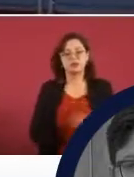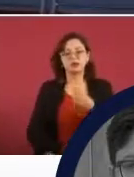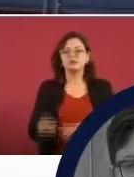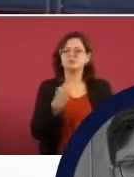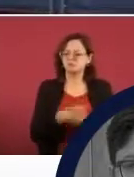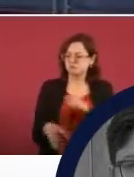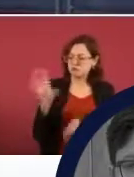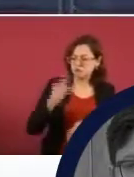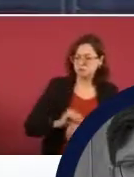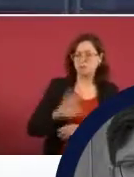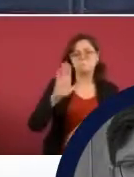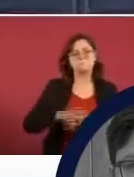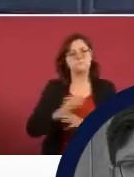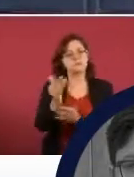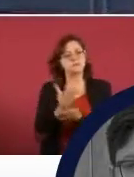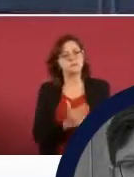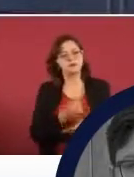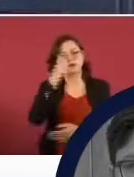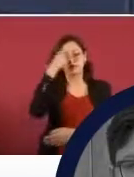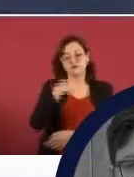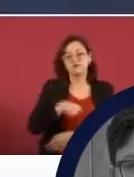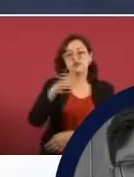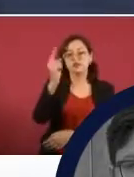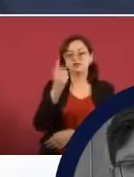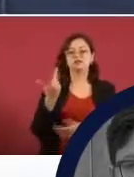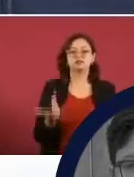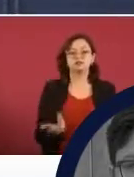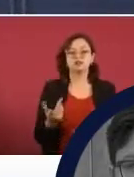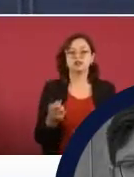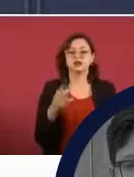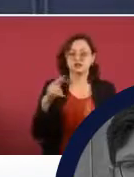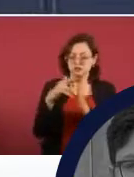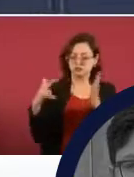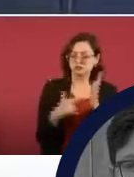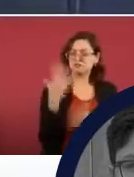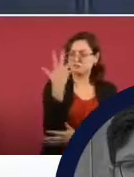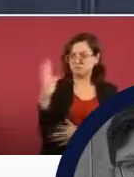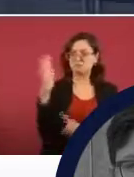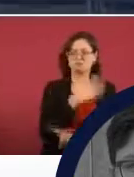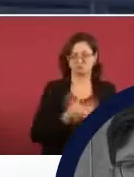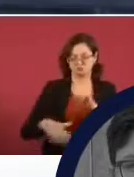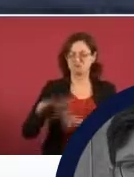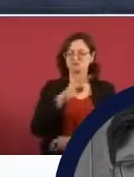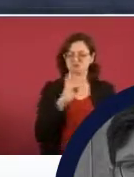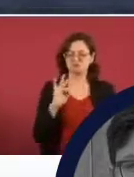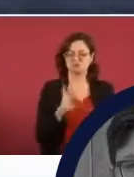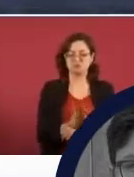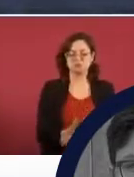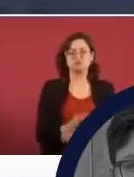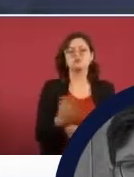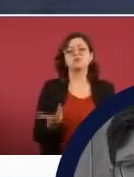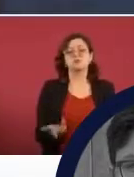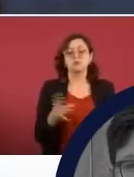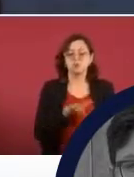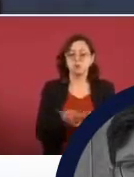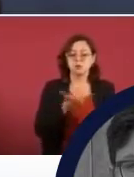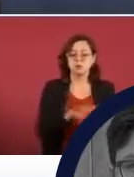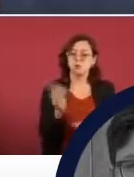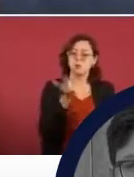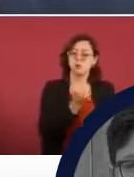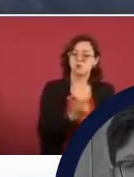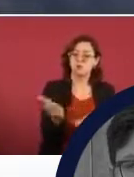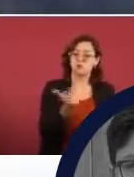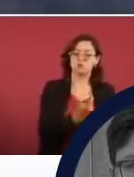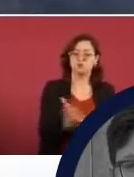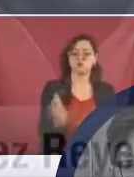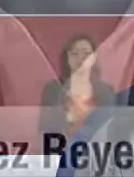eso, porque si no, eso sí que puede amenazar cualquier proceso de regeneración nacional.